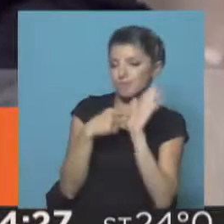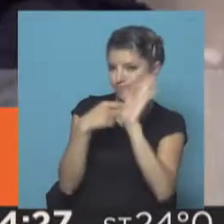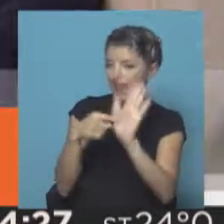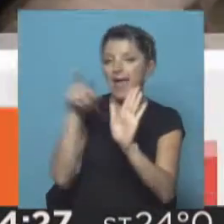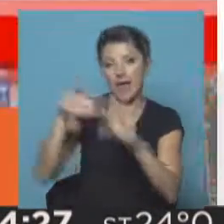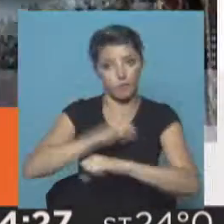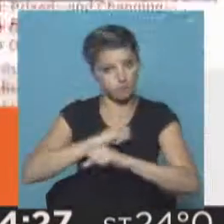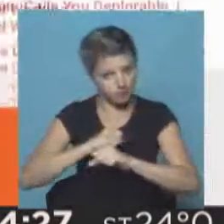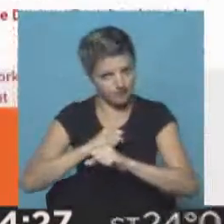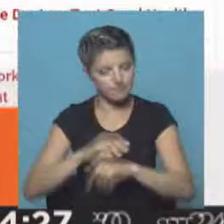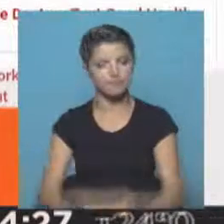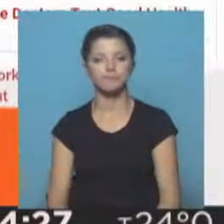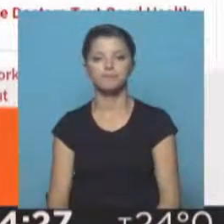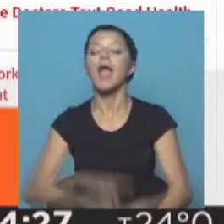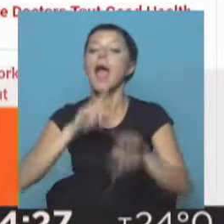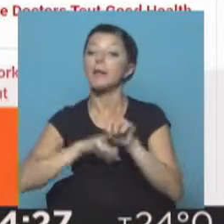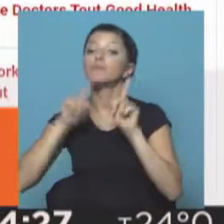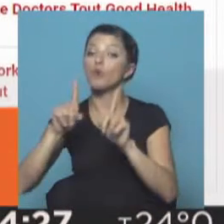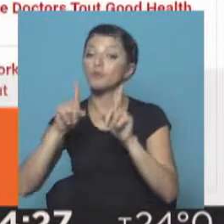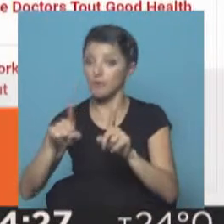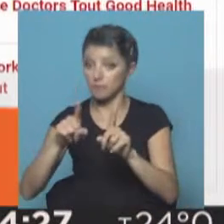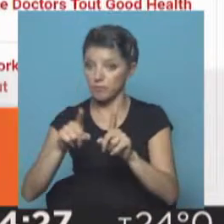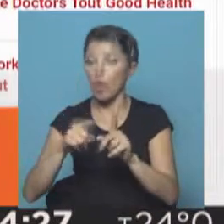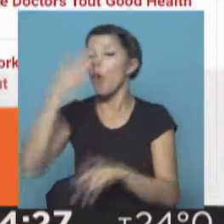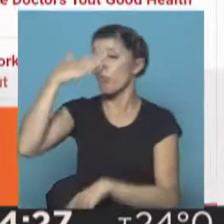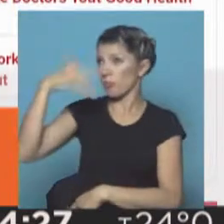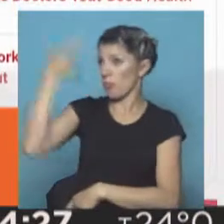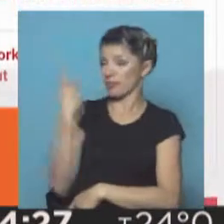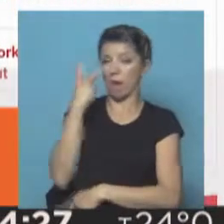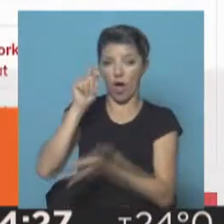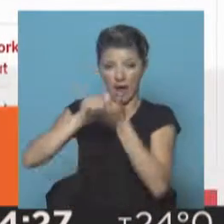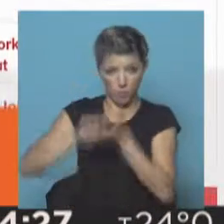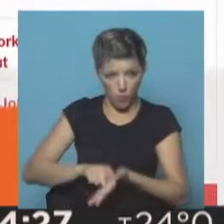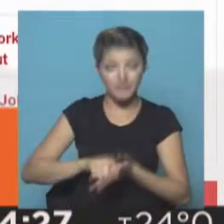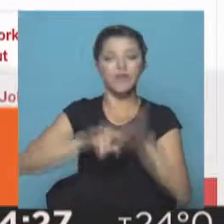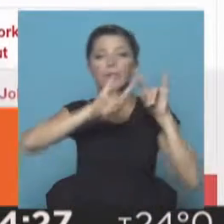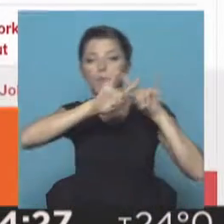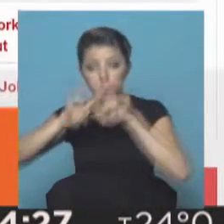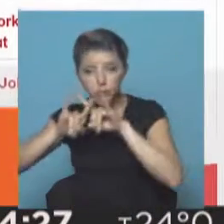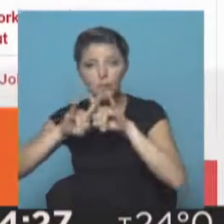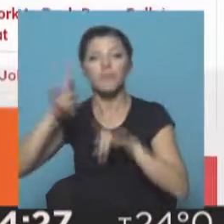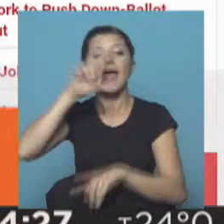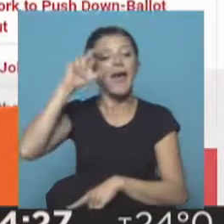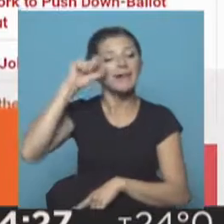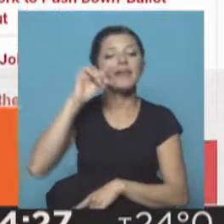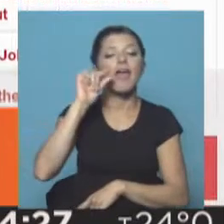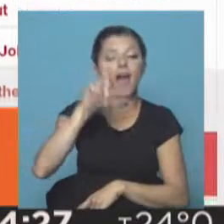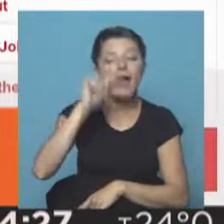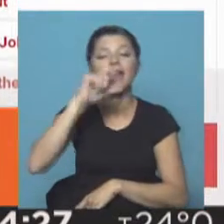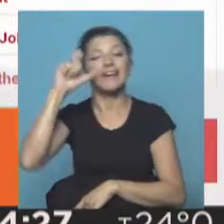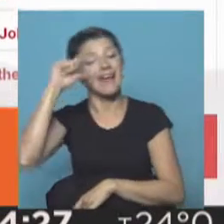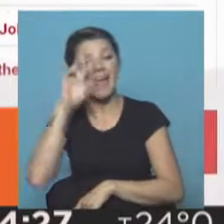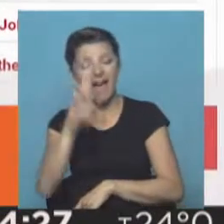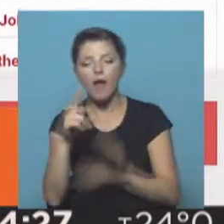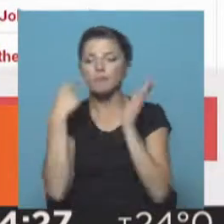sobrepeso. Mientras tanto, las últimas 2 encuestas publicadas por la página web Real Clear Politics volvieron a hablar